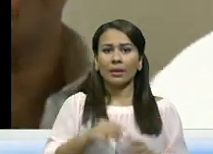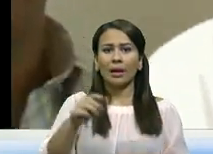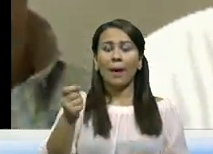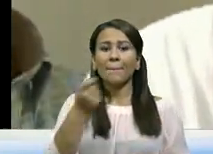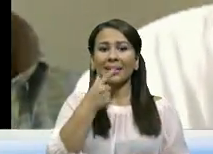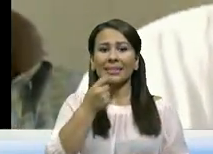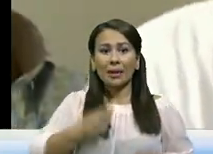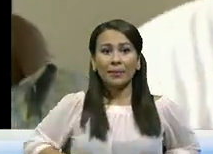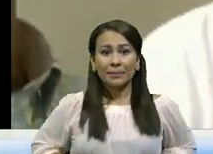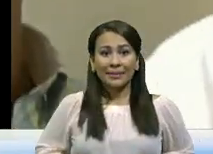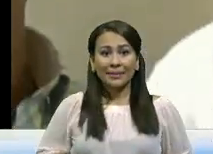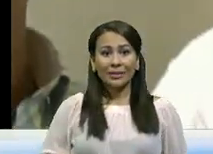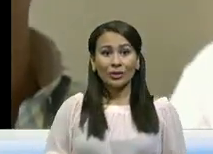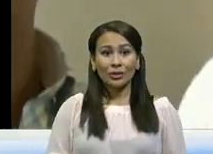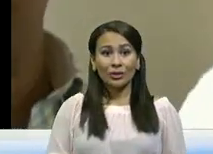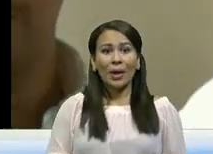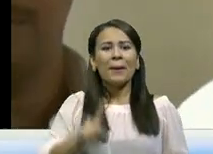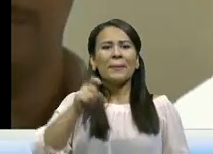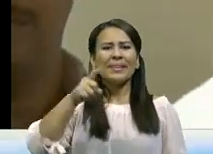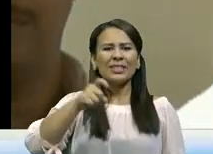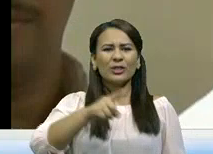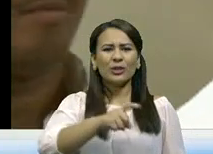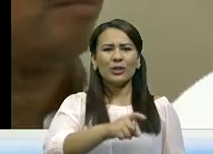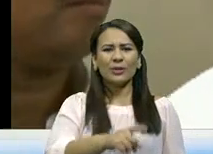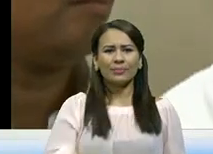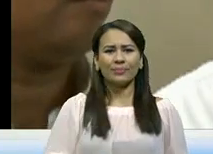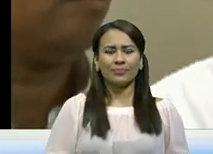Este es de la jeringuilla. ¿Ya? Este es un